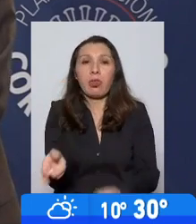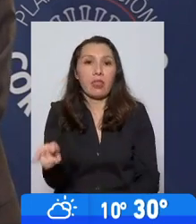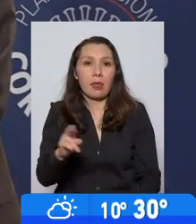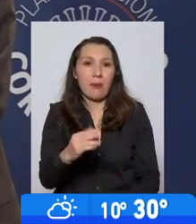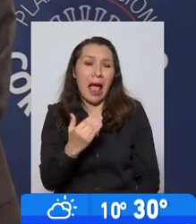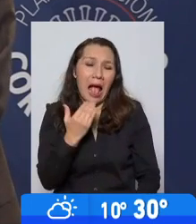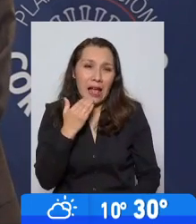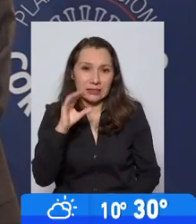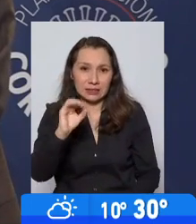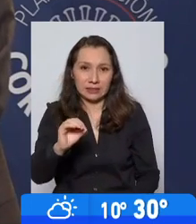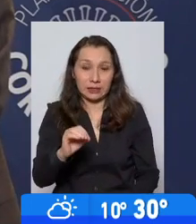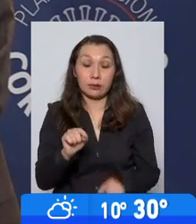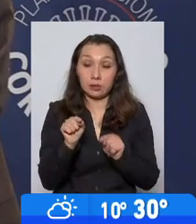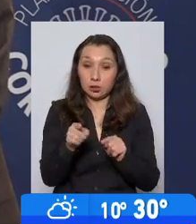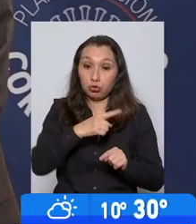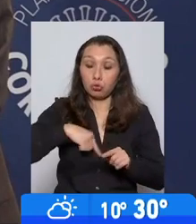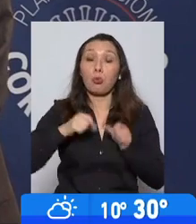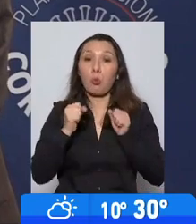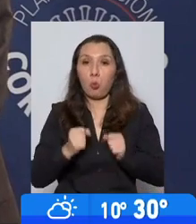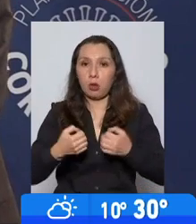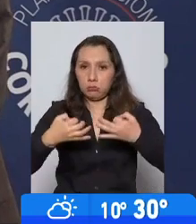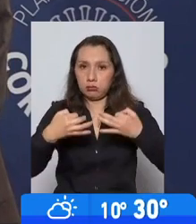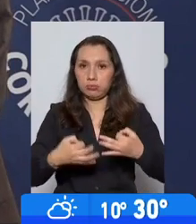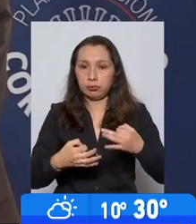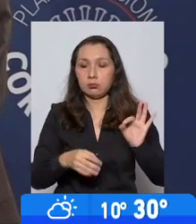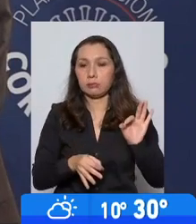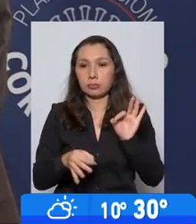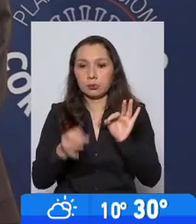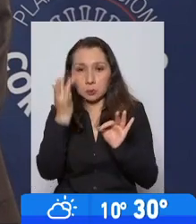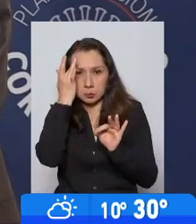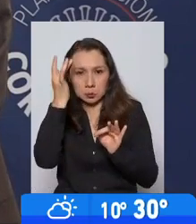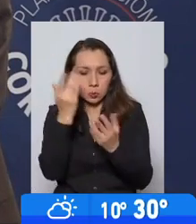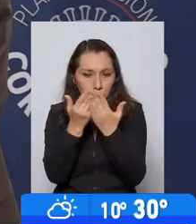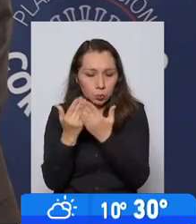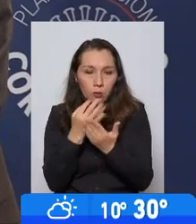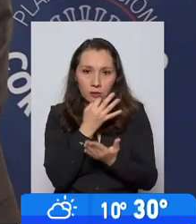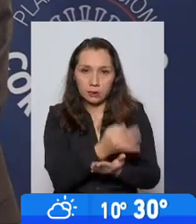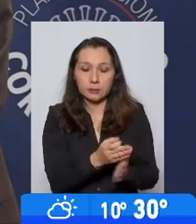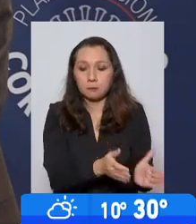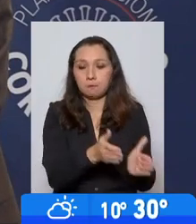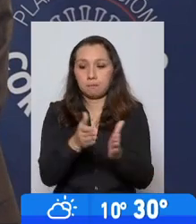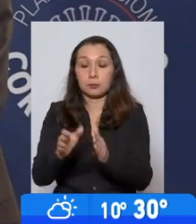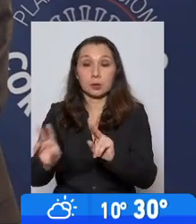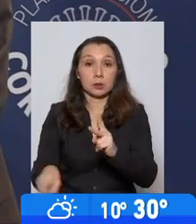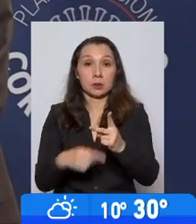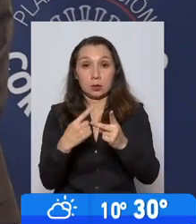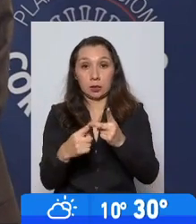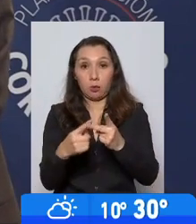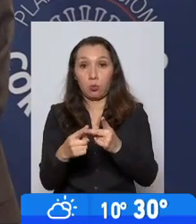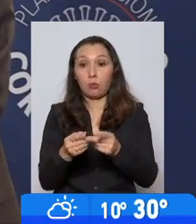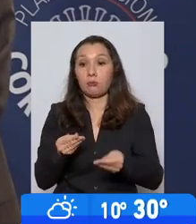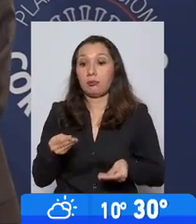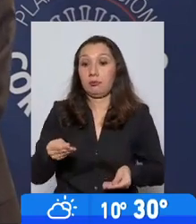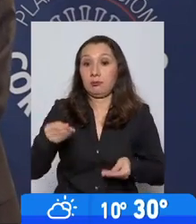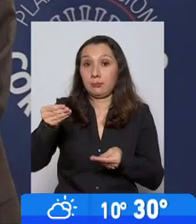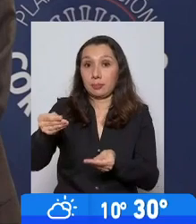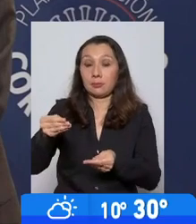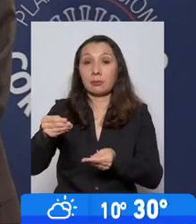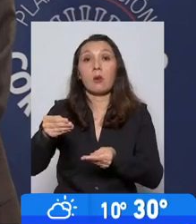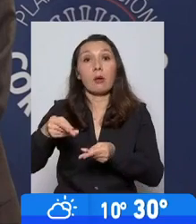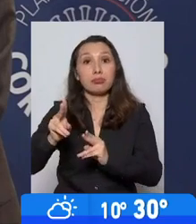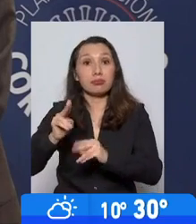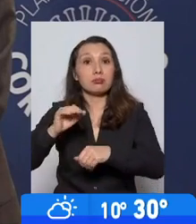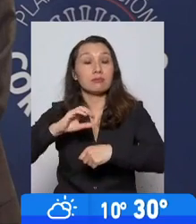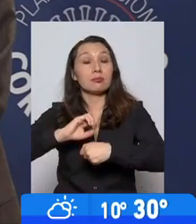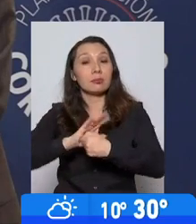a cero. Eso es lo que nosotros podemos afirmar de acuerdo al conocimiento. Y segunda condición para entregar este carnet, las